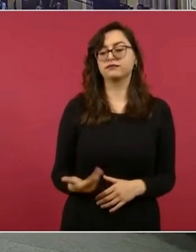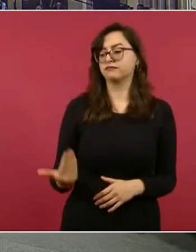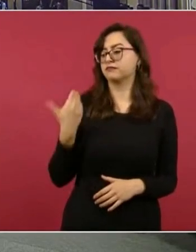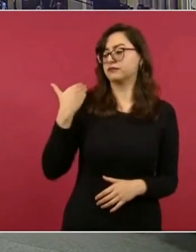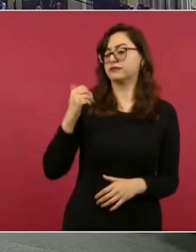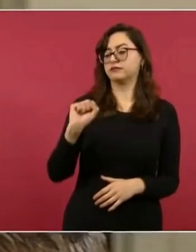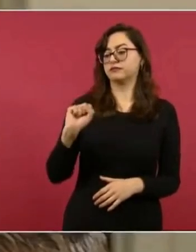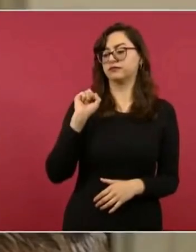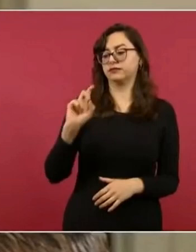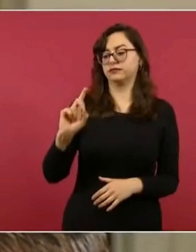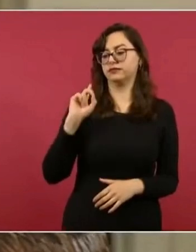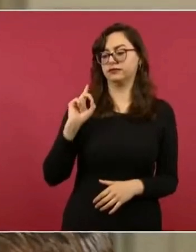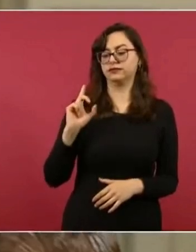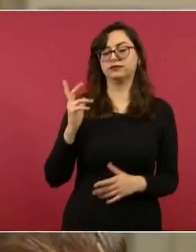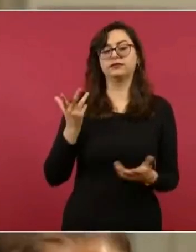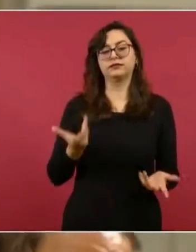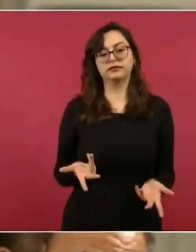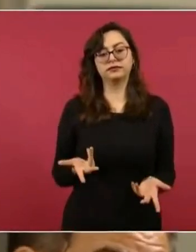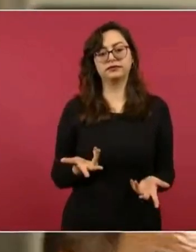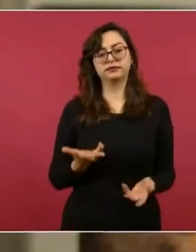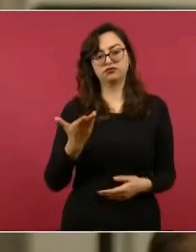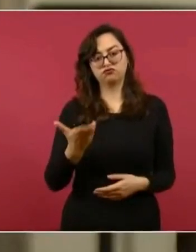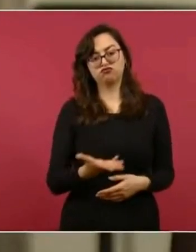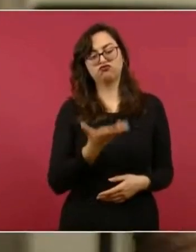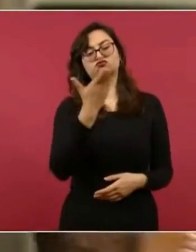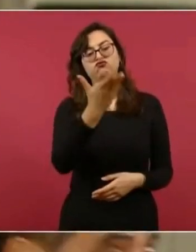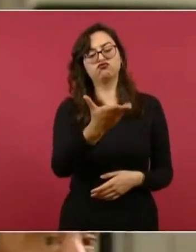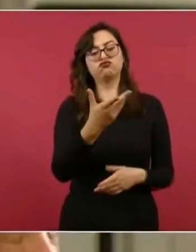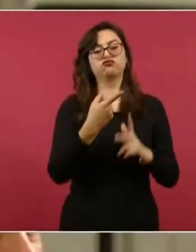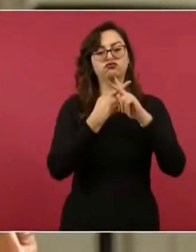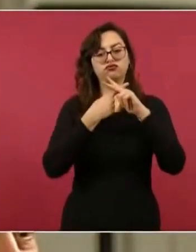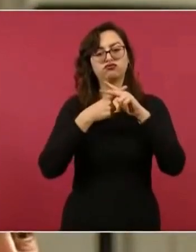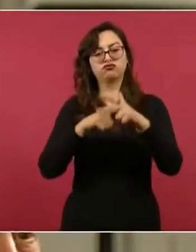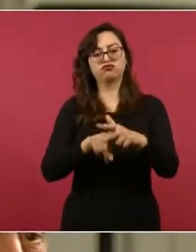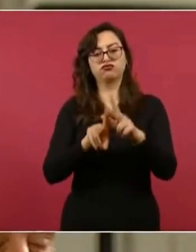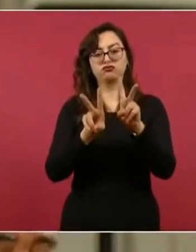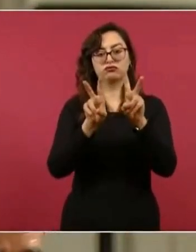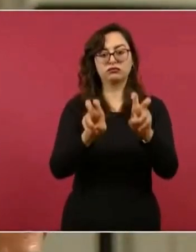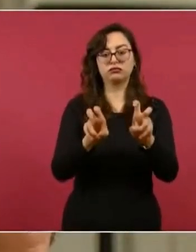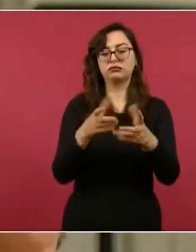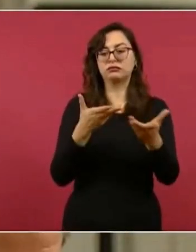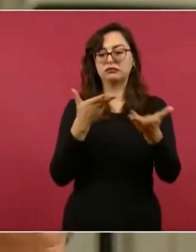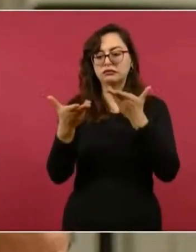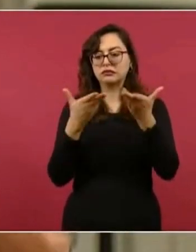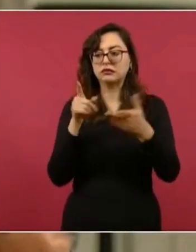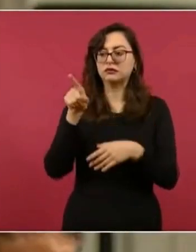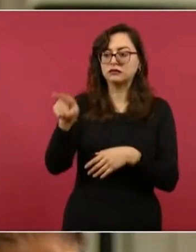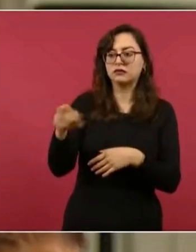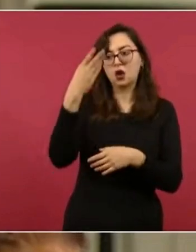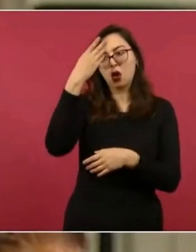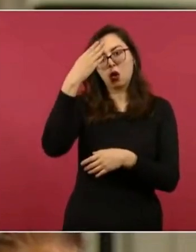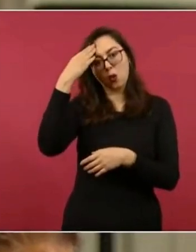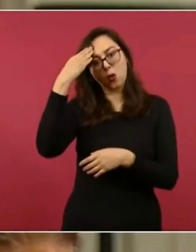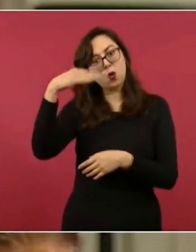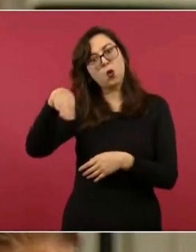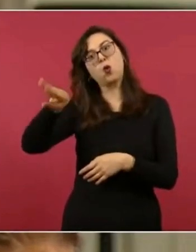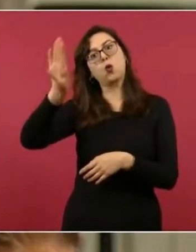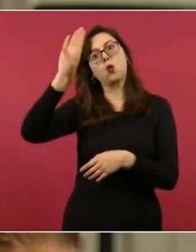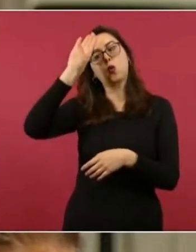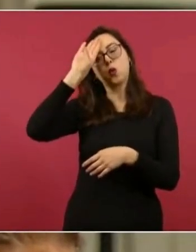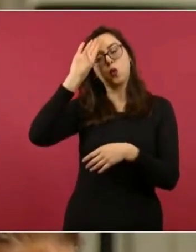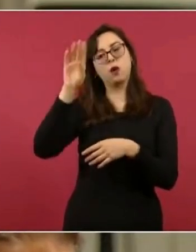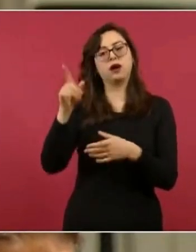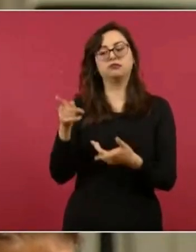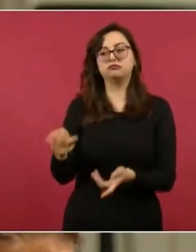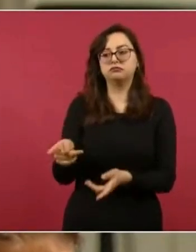de México va a impulsar o va a encabezar este movimiento en contra del bloqueo a Cuba. Me gustaría preguntarle si ya el